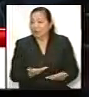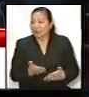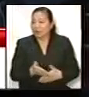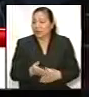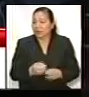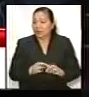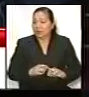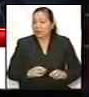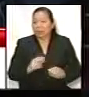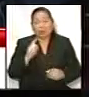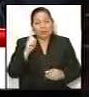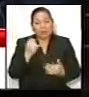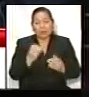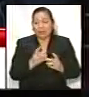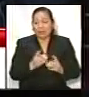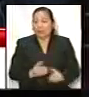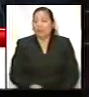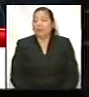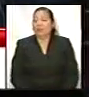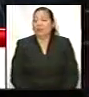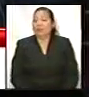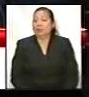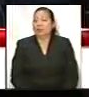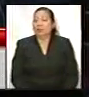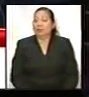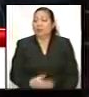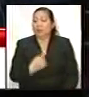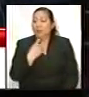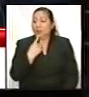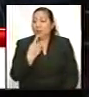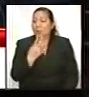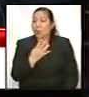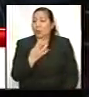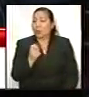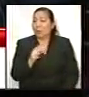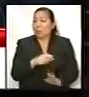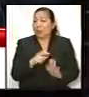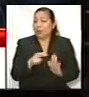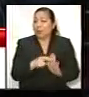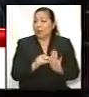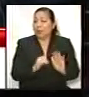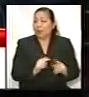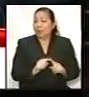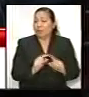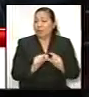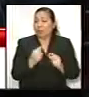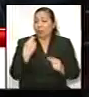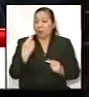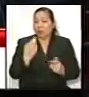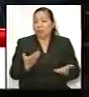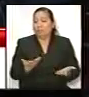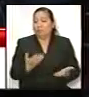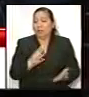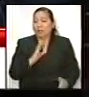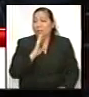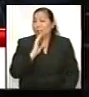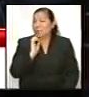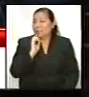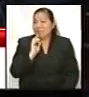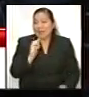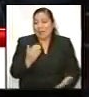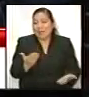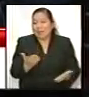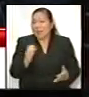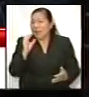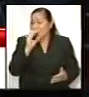de este Parlamento la creación de distritos, entonces no les podría decir los más de 400 proyectos que tenemos de las diferentes bancadas, porque sería mentirles. Aquí